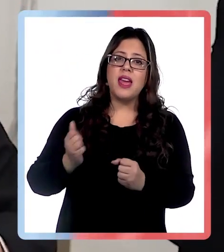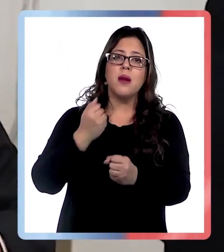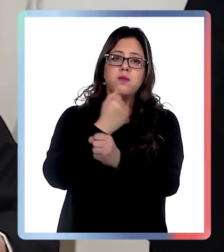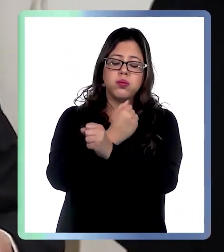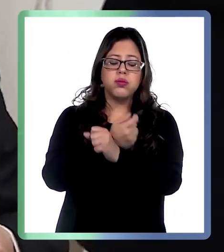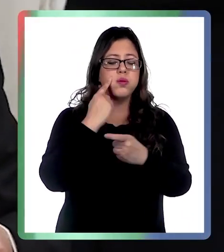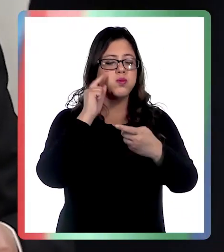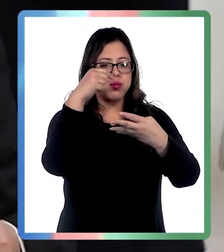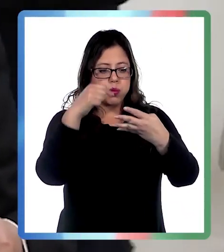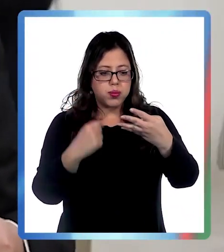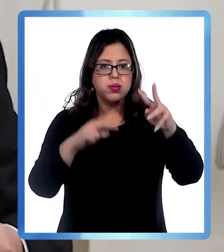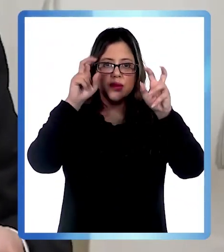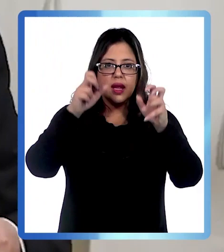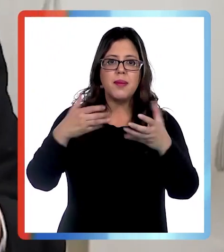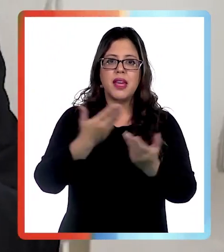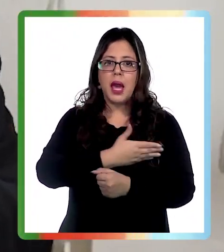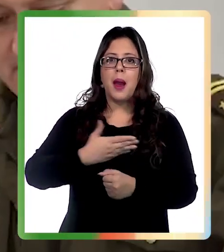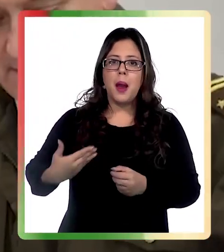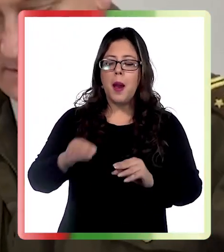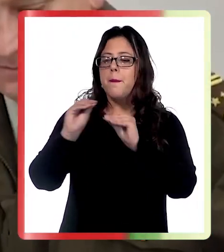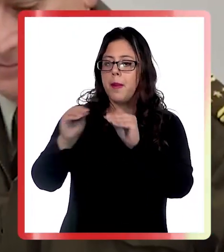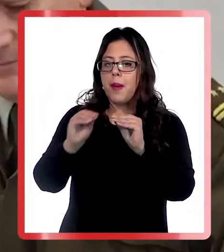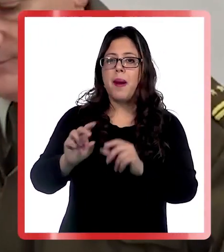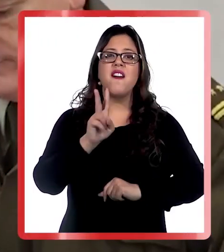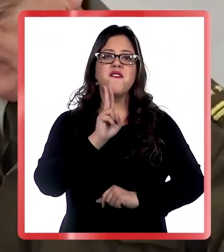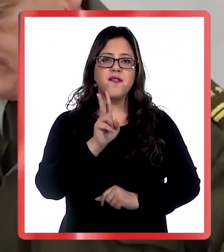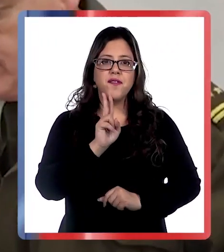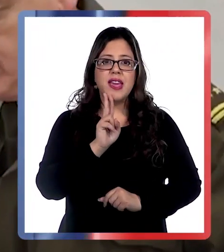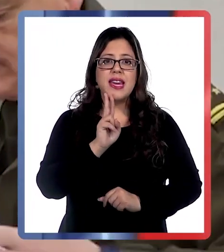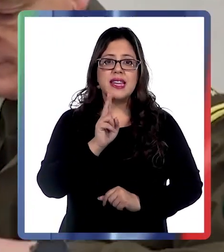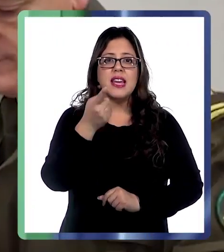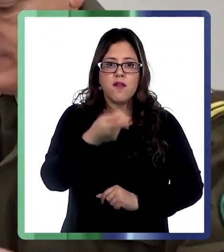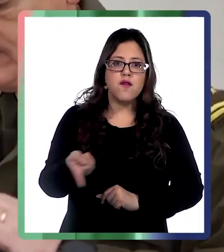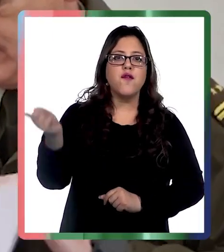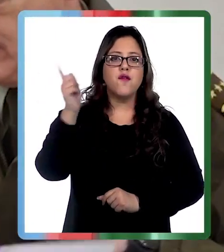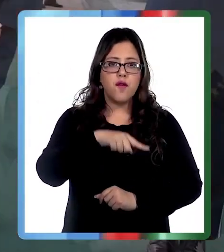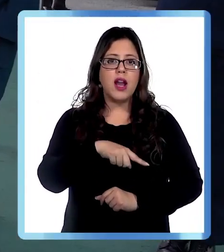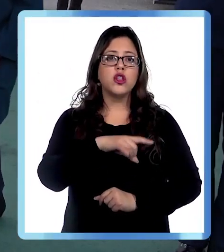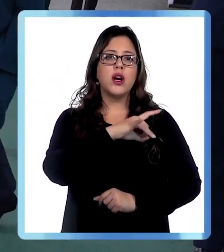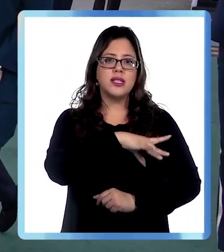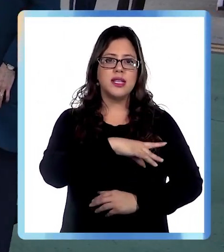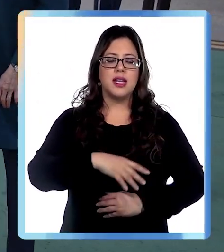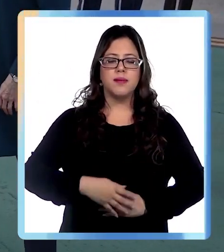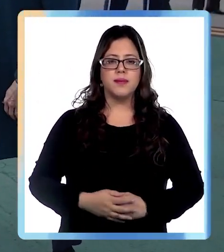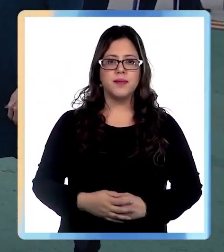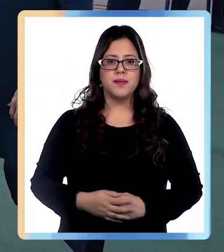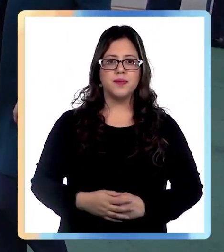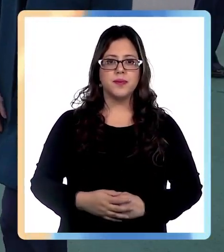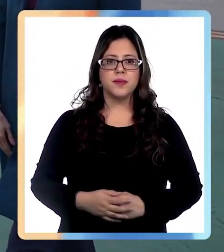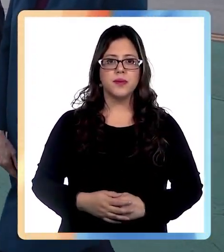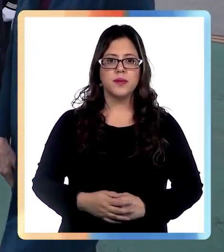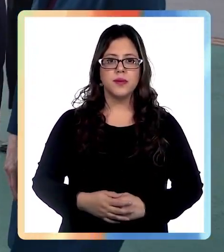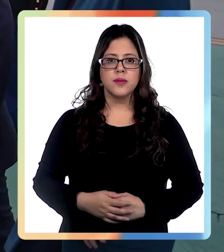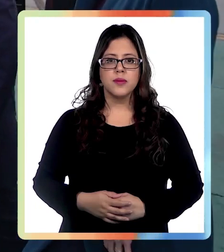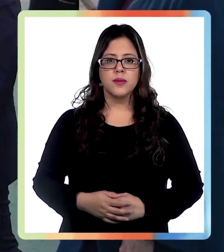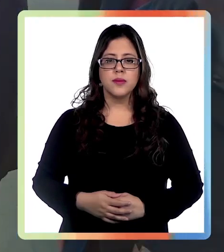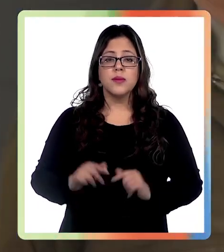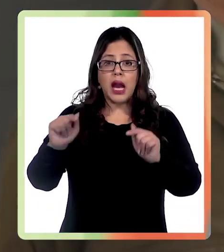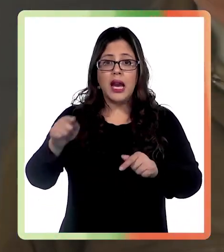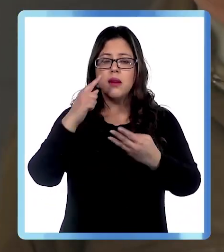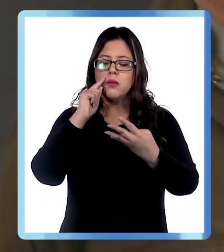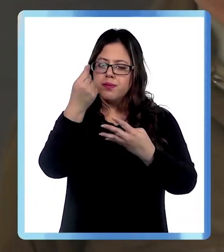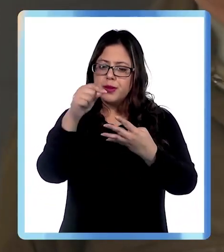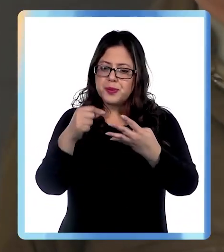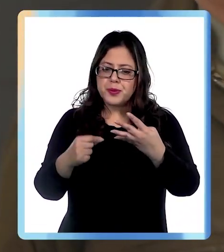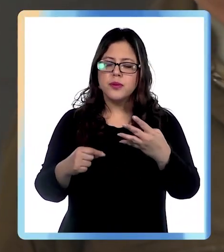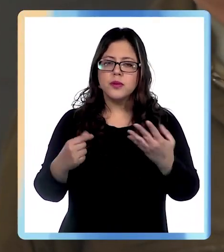evalúen medidas concretas para que el mandatario anuncie este viernes a su regreso desde los Estados Unidos hemos hecho un análisis